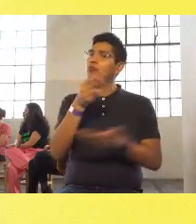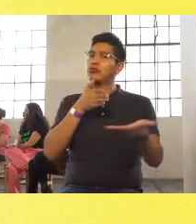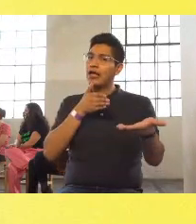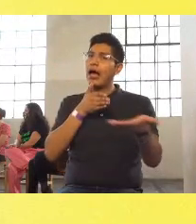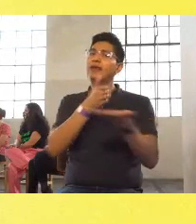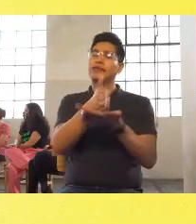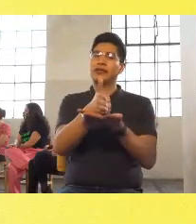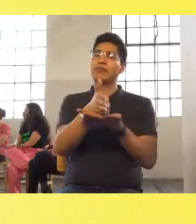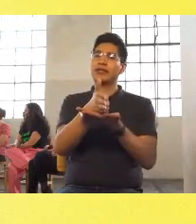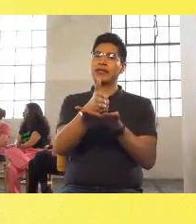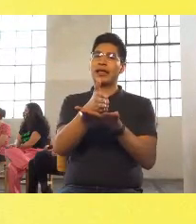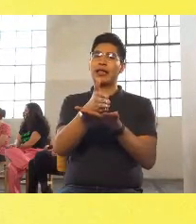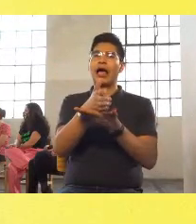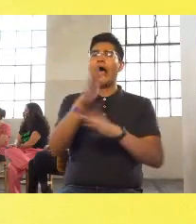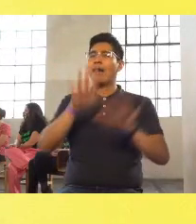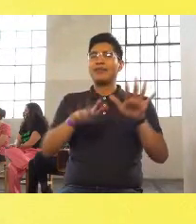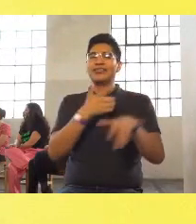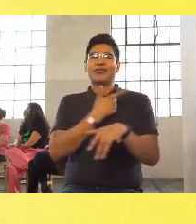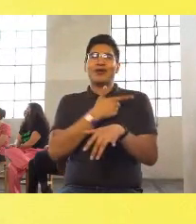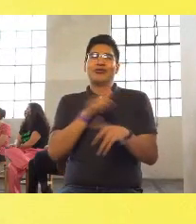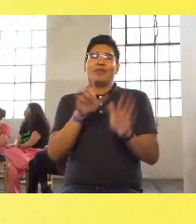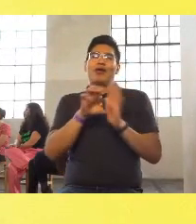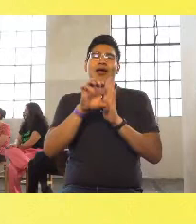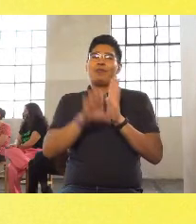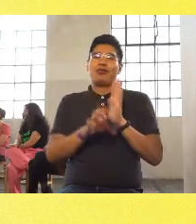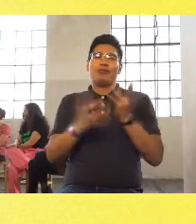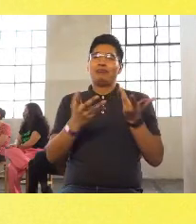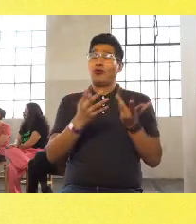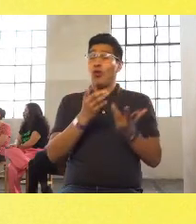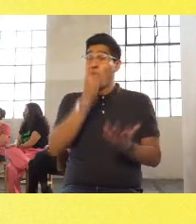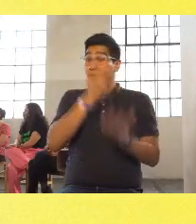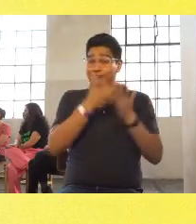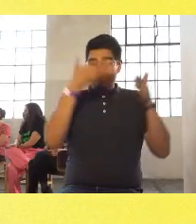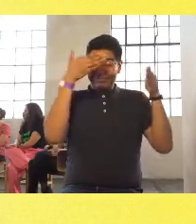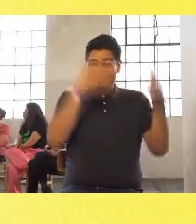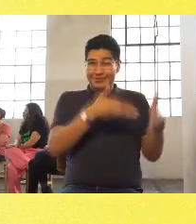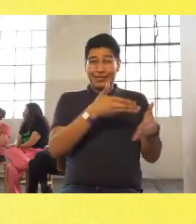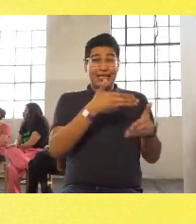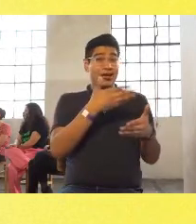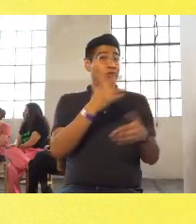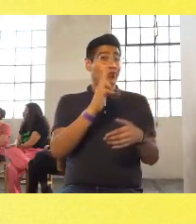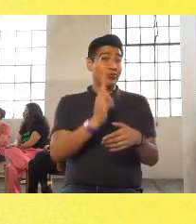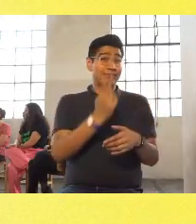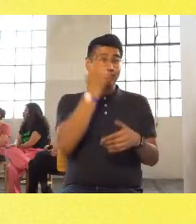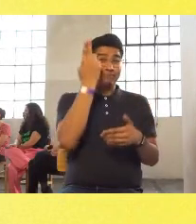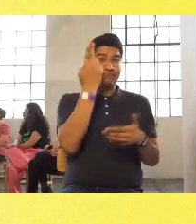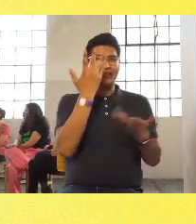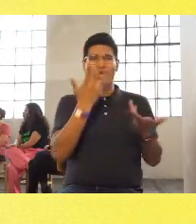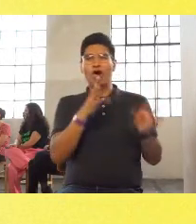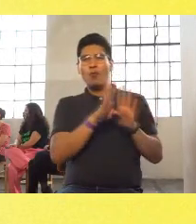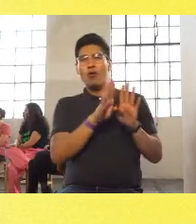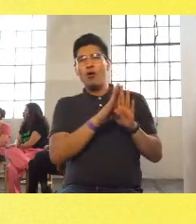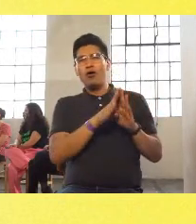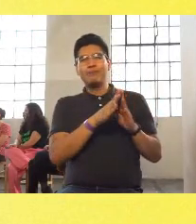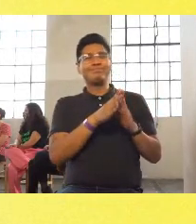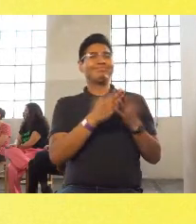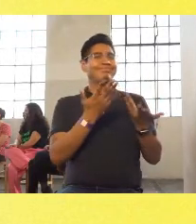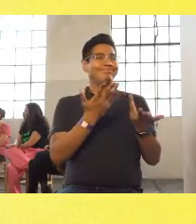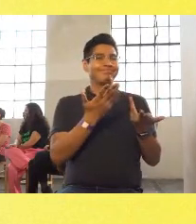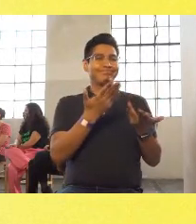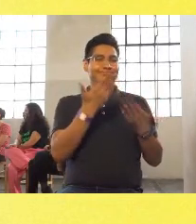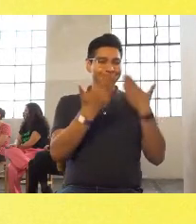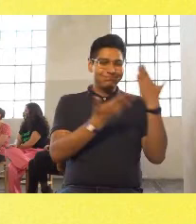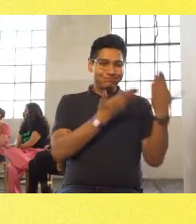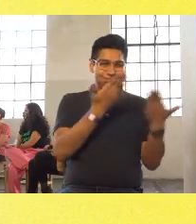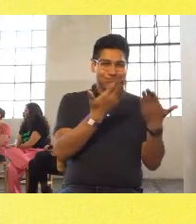sea como abstracto, como académico, ¿no? Como difícil de leer, pues, ¿no? Pero, y